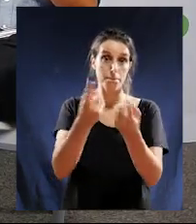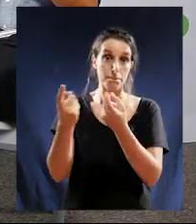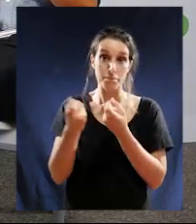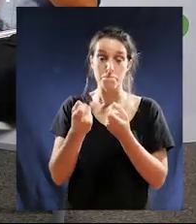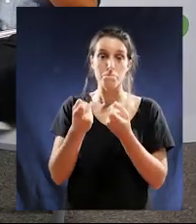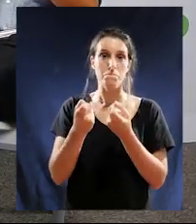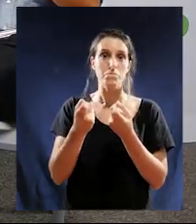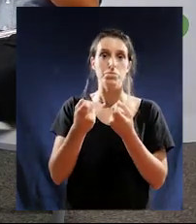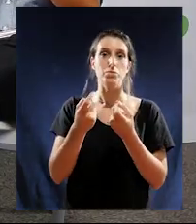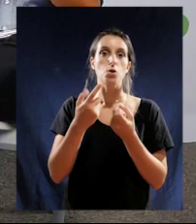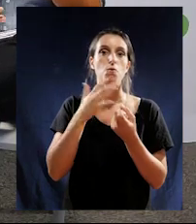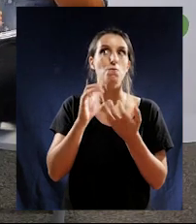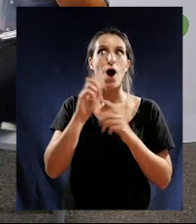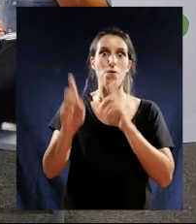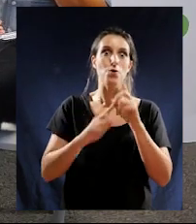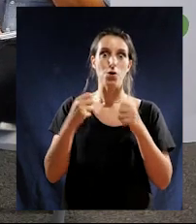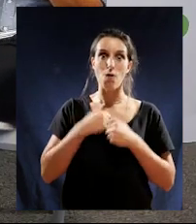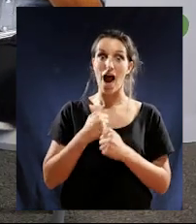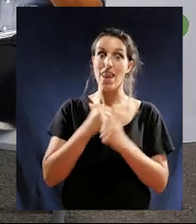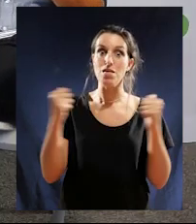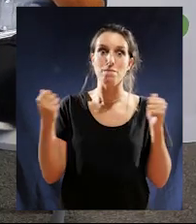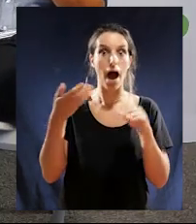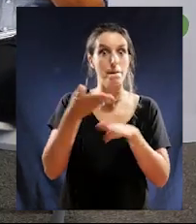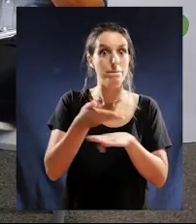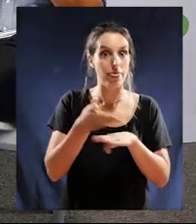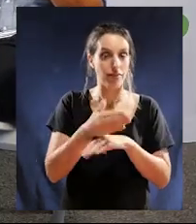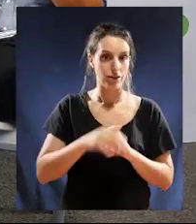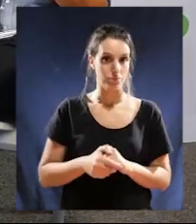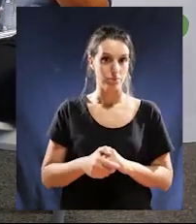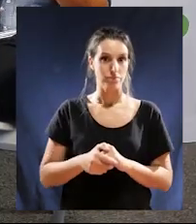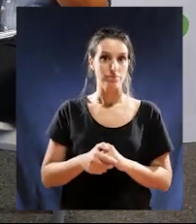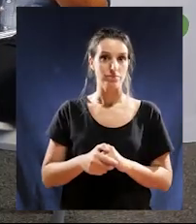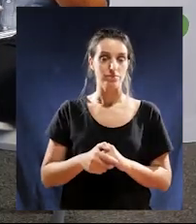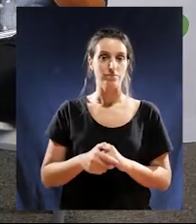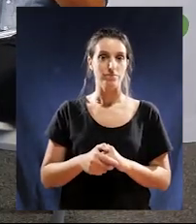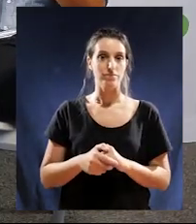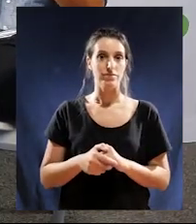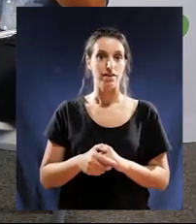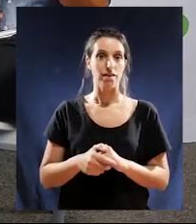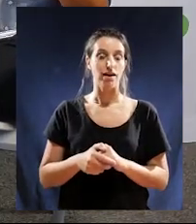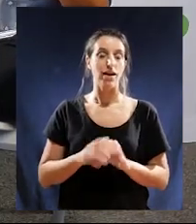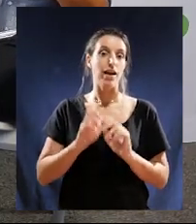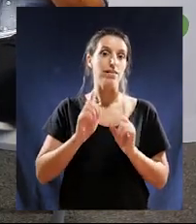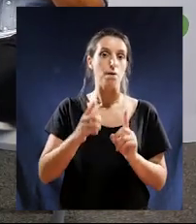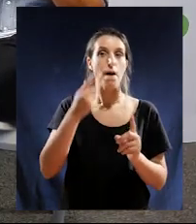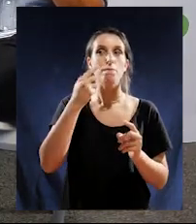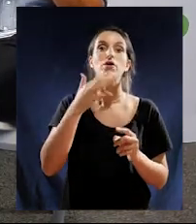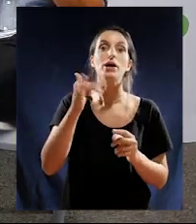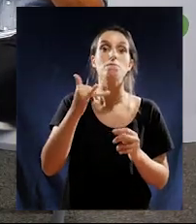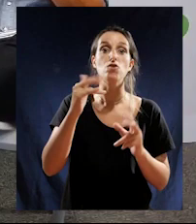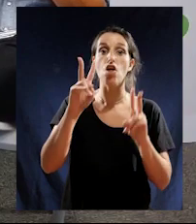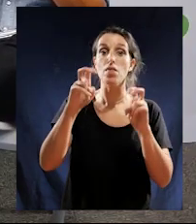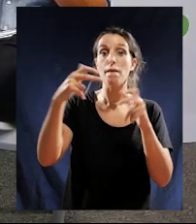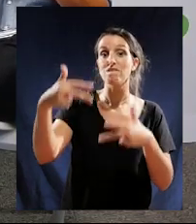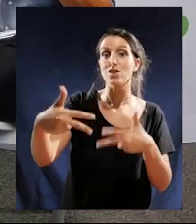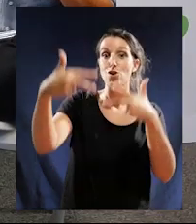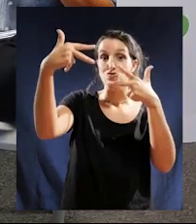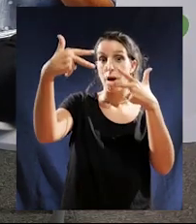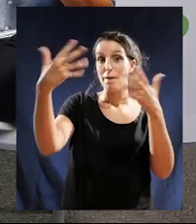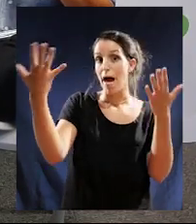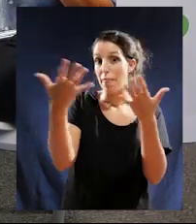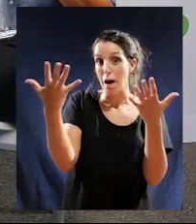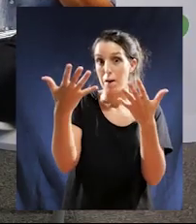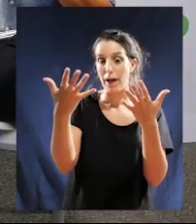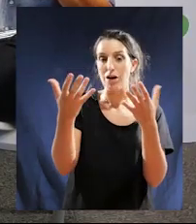están animando muchísimo a utilizar las tecnologías. Eso lo vemos con Plan Ibirapitá y bueno, cómo están haciendo videollamadas.